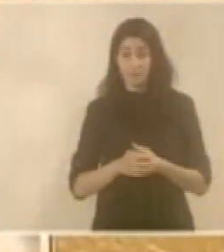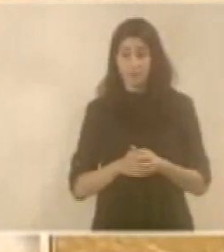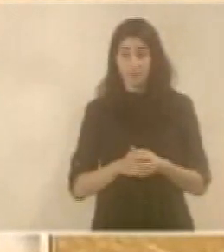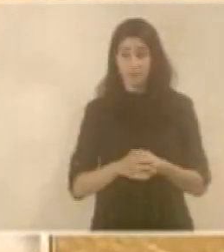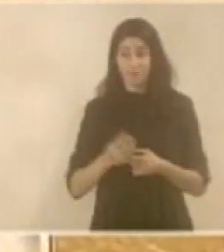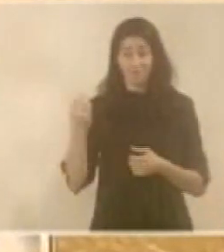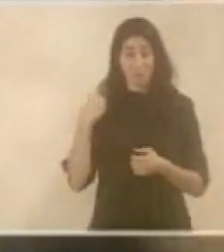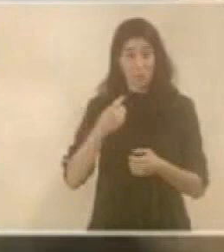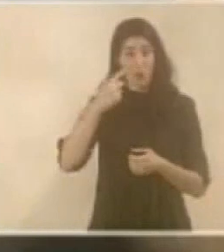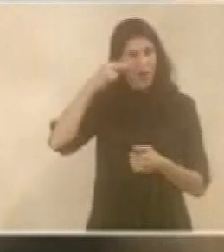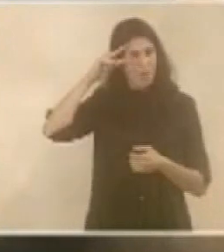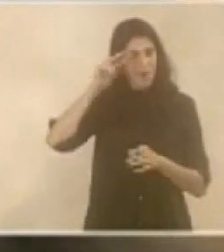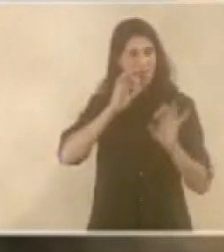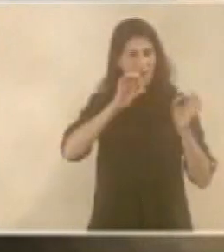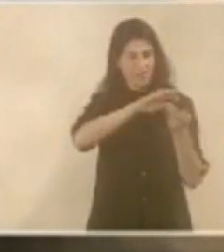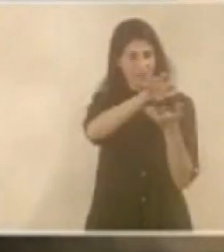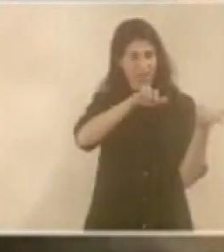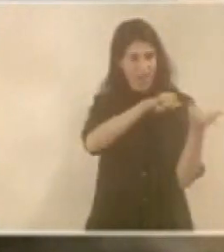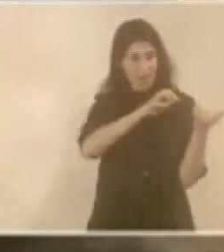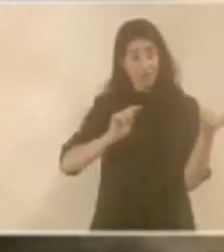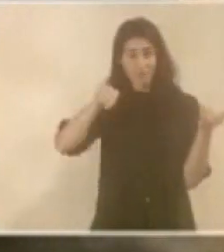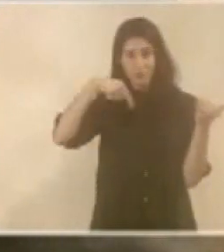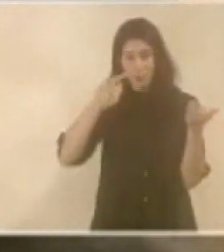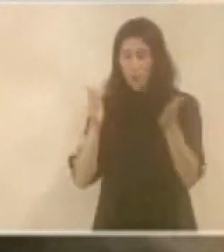obra, Diario de un testigo de la guerra de África, de